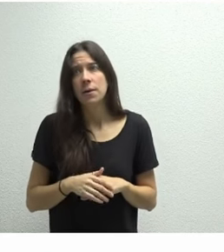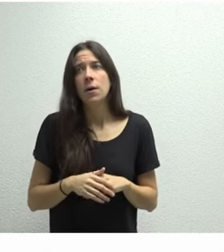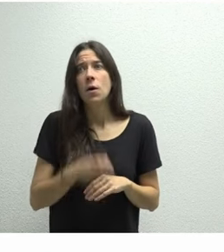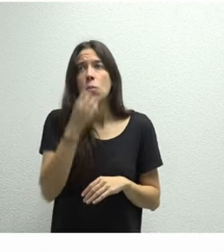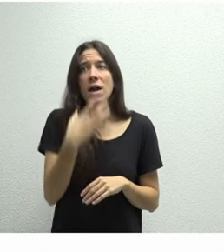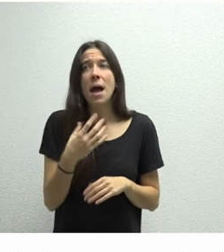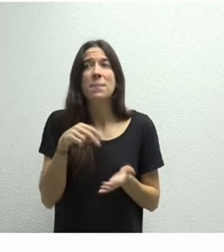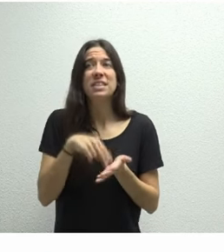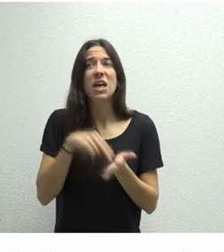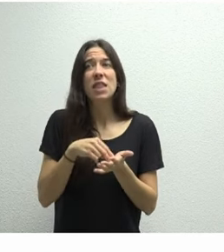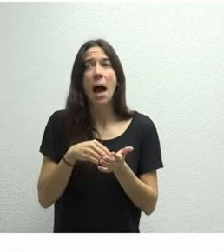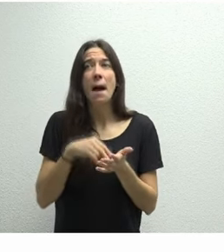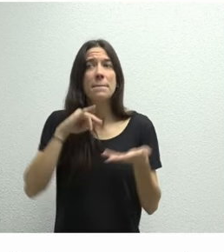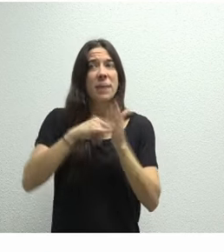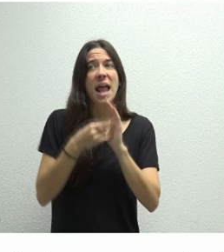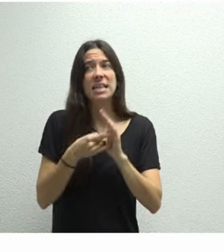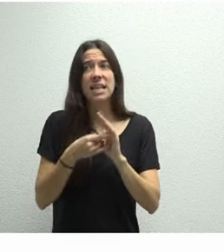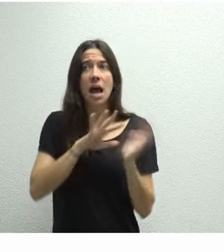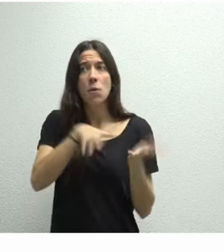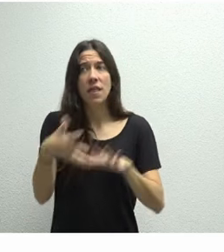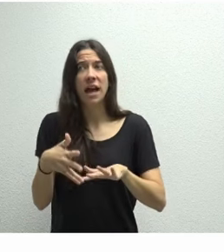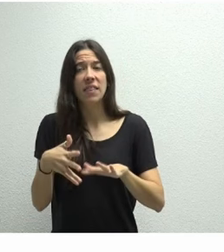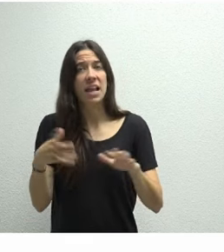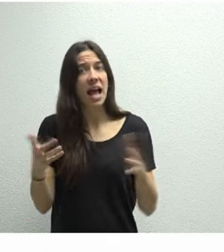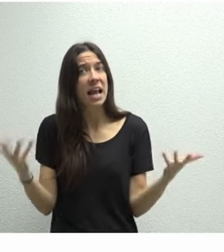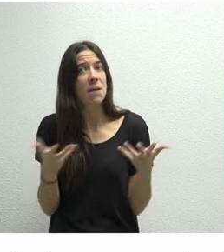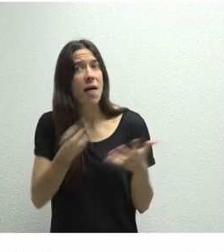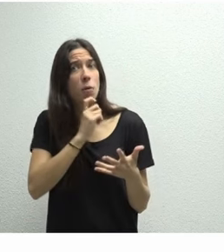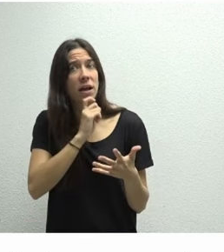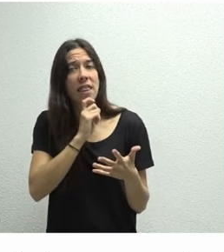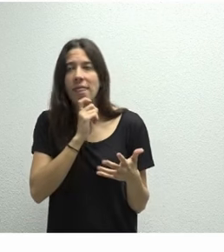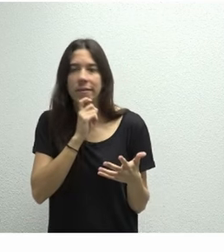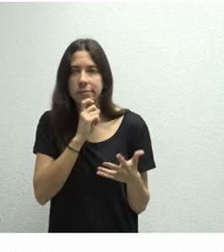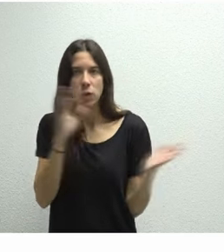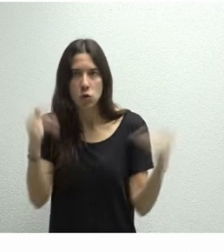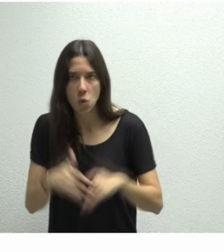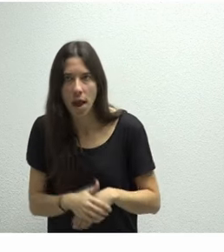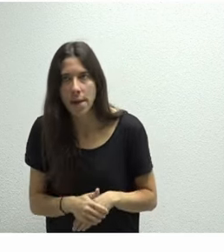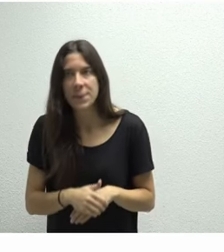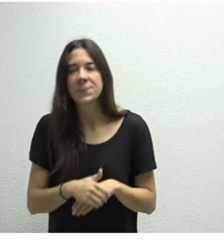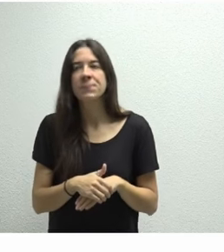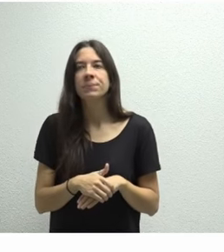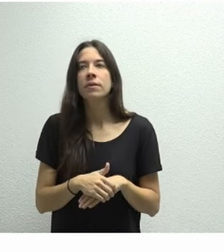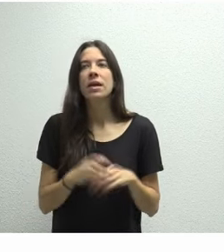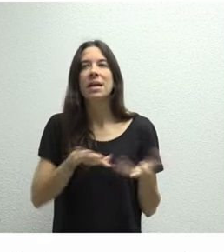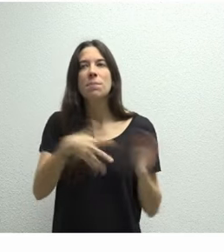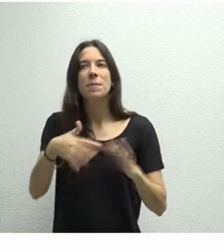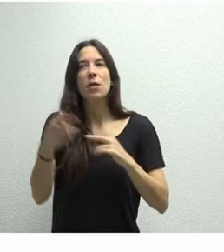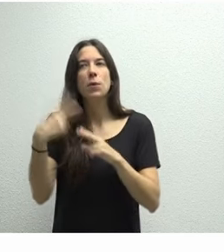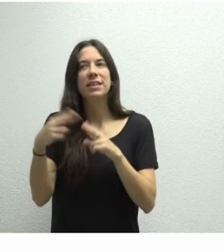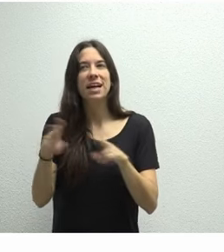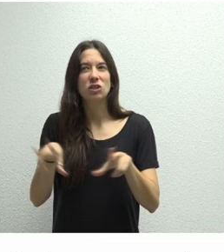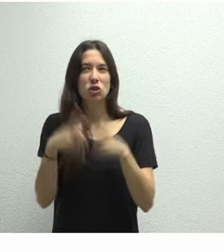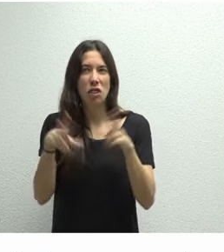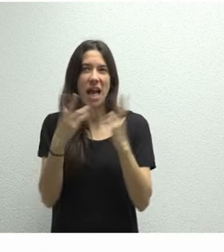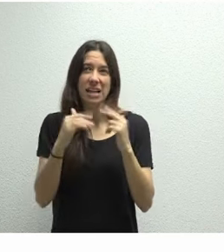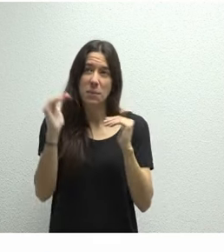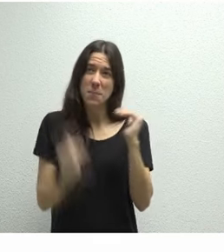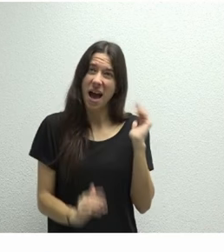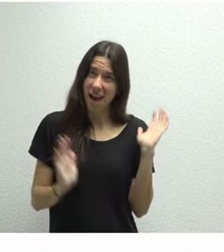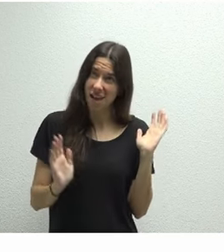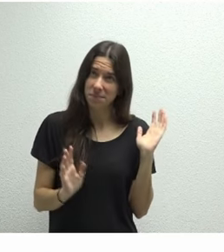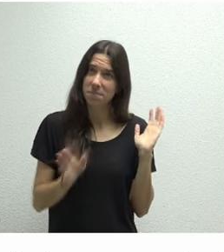o escasa aplicación de las estrategias incluidas baja implementación de políticas sociales las carteras de servicios dirigidos a la